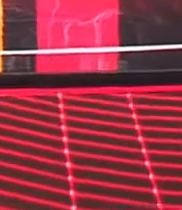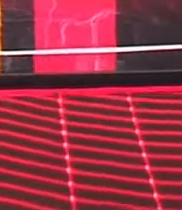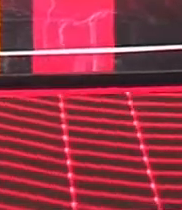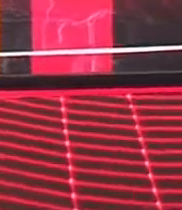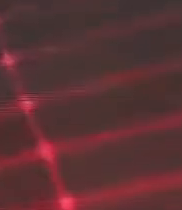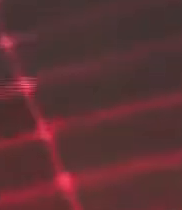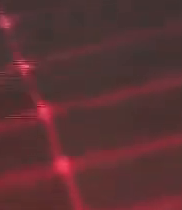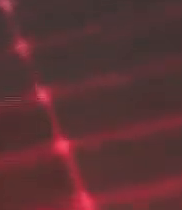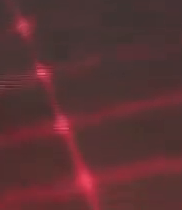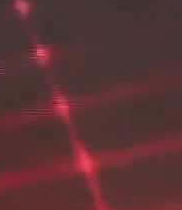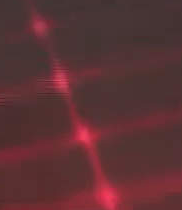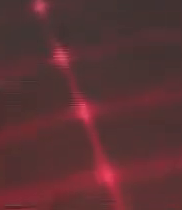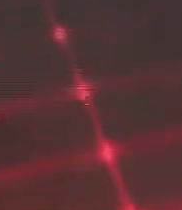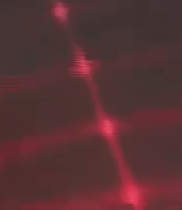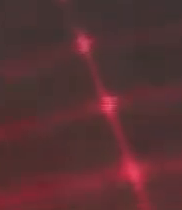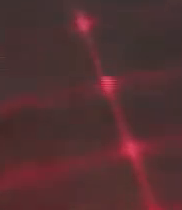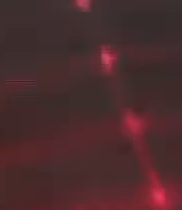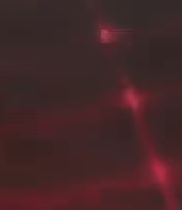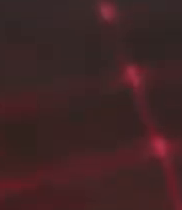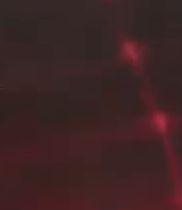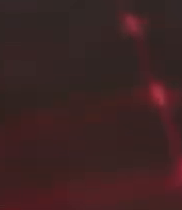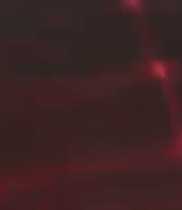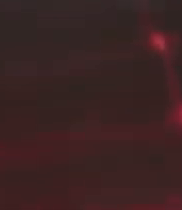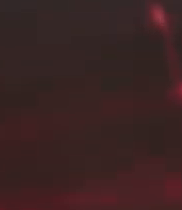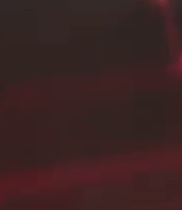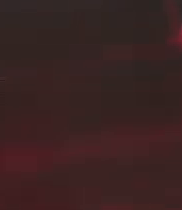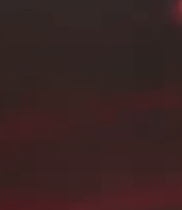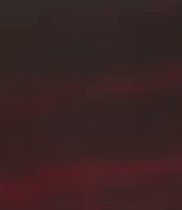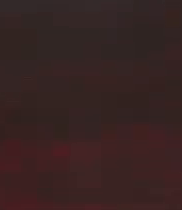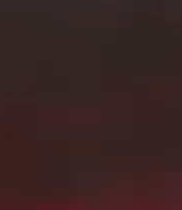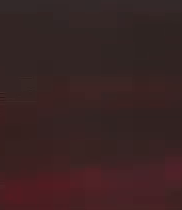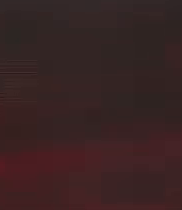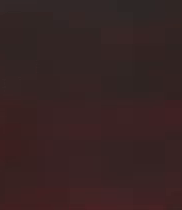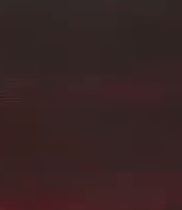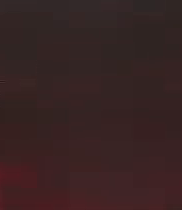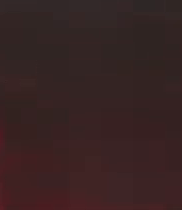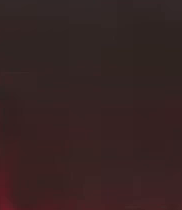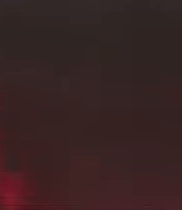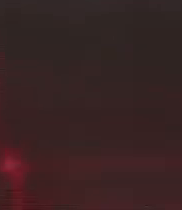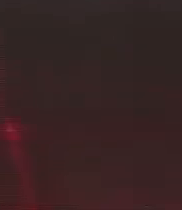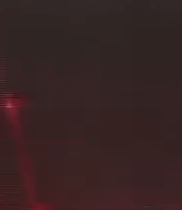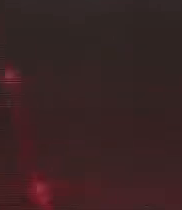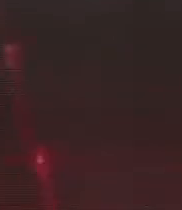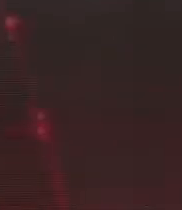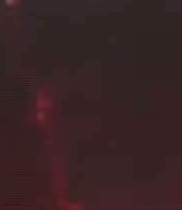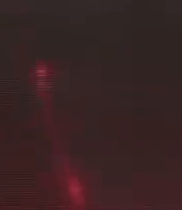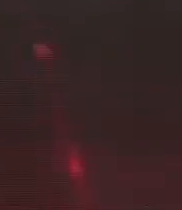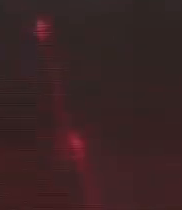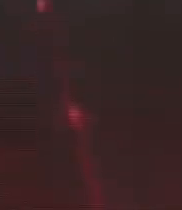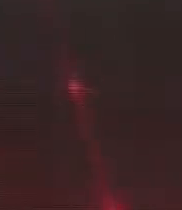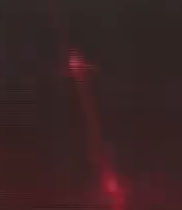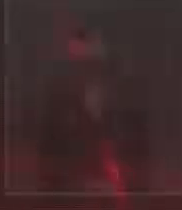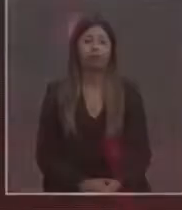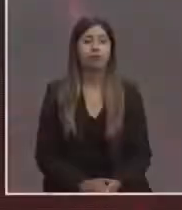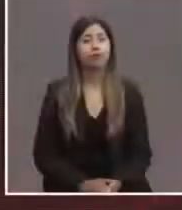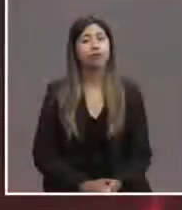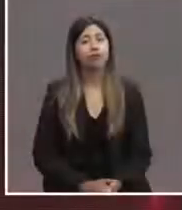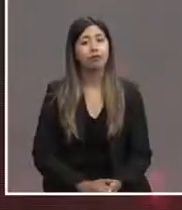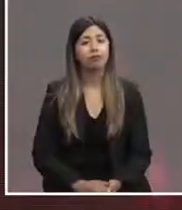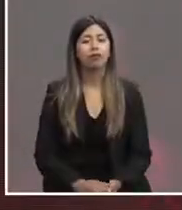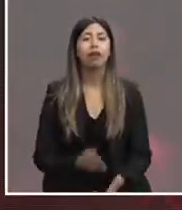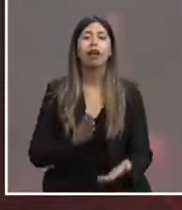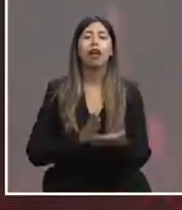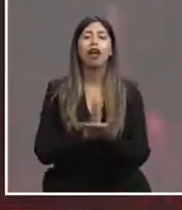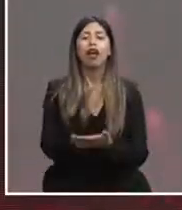como término en 2010 en un contexto muy específico, concretamente dirigida a aquellos políticos que, a pesar de toda la